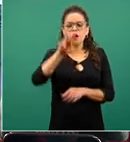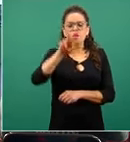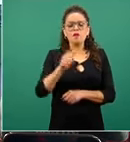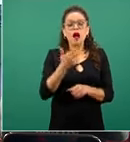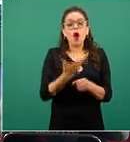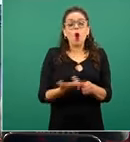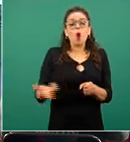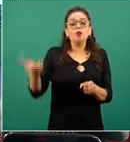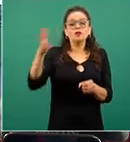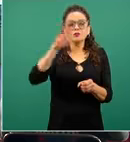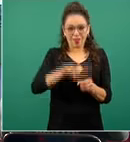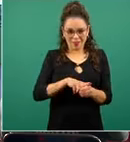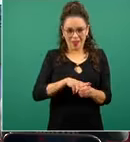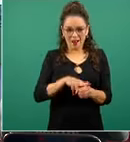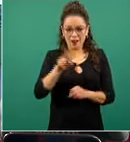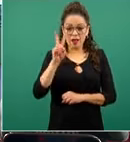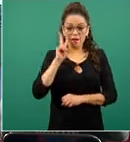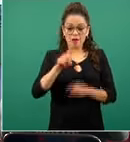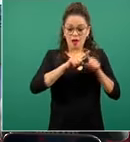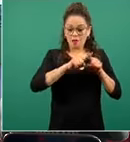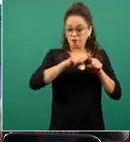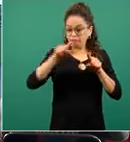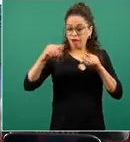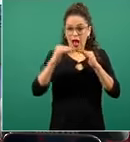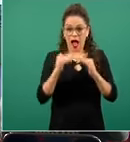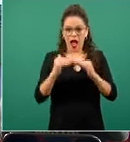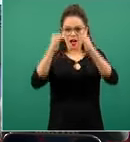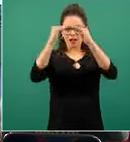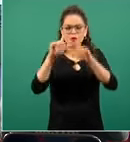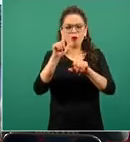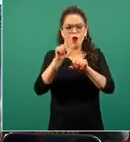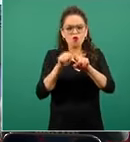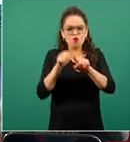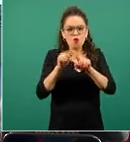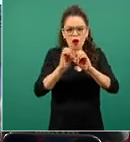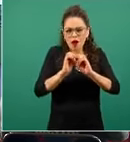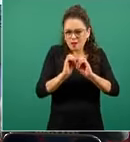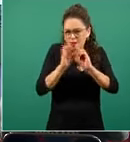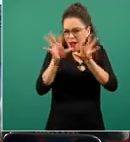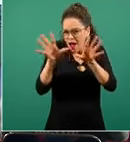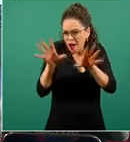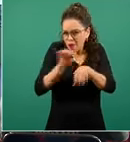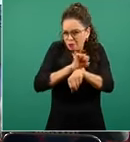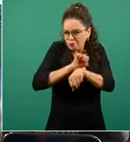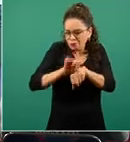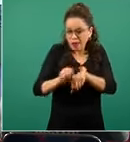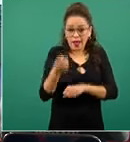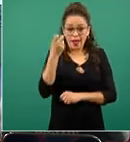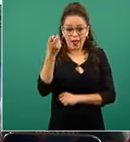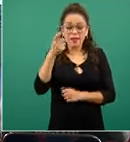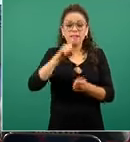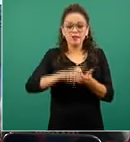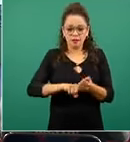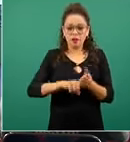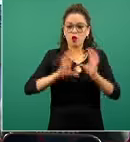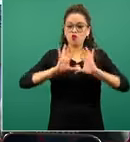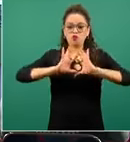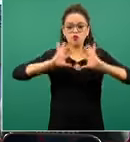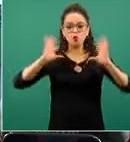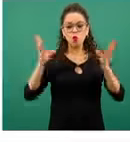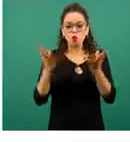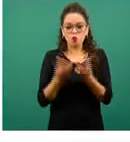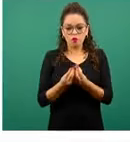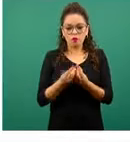curva superior, que es una curva color crema, estamos representando el total de todas